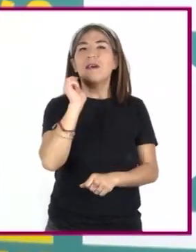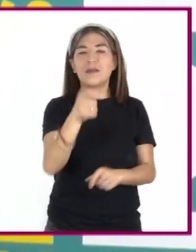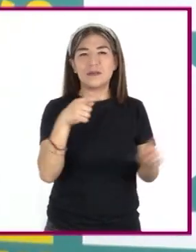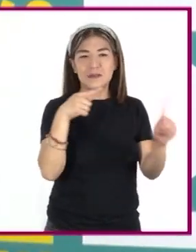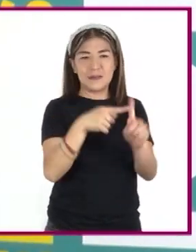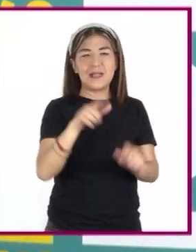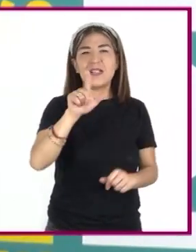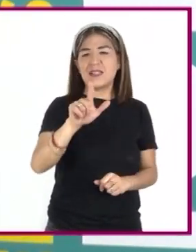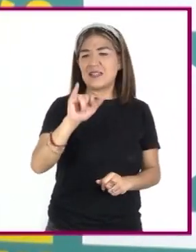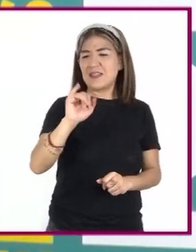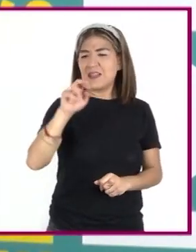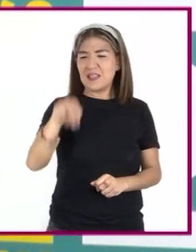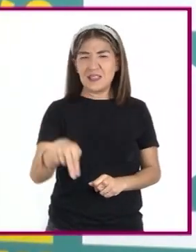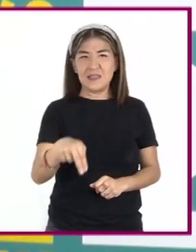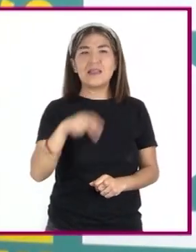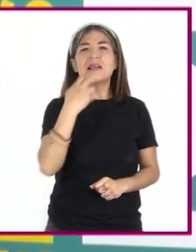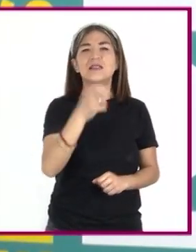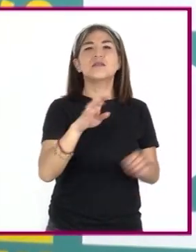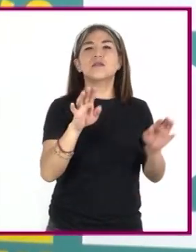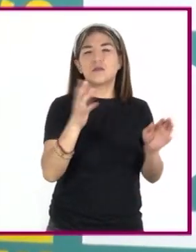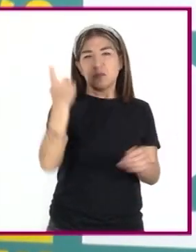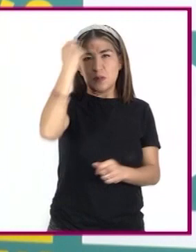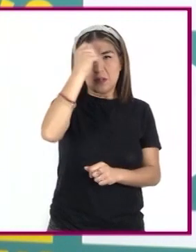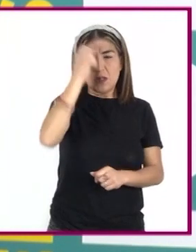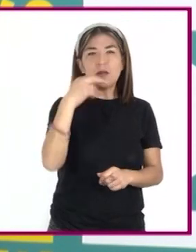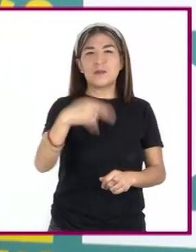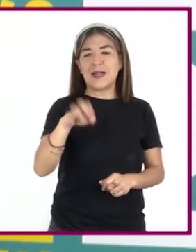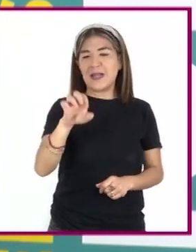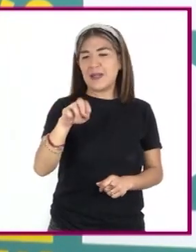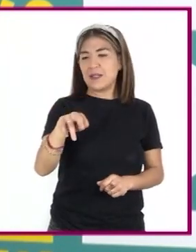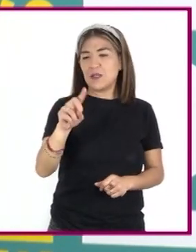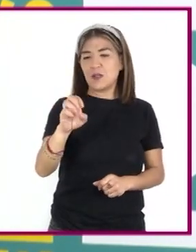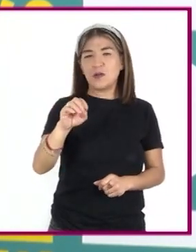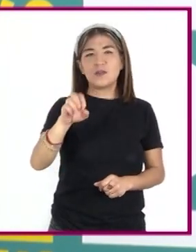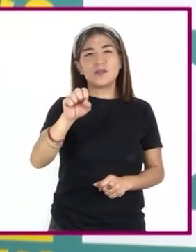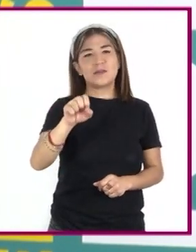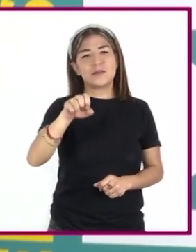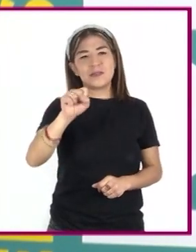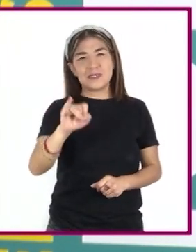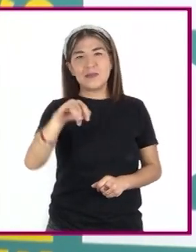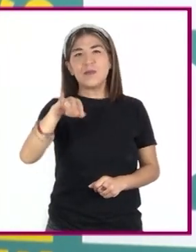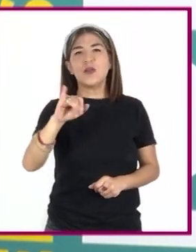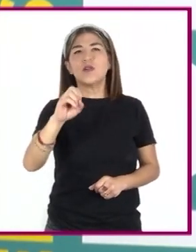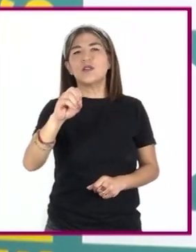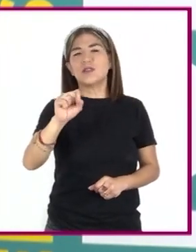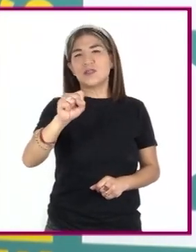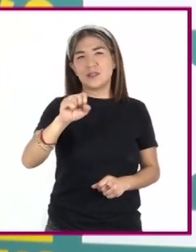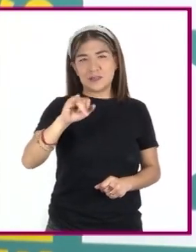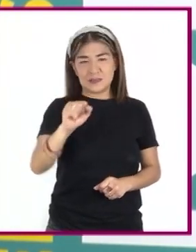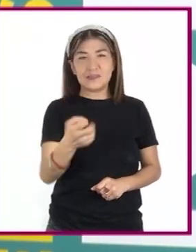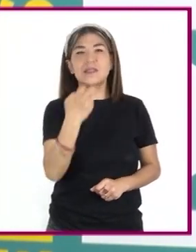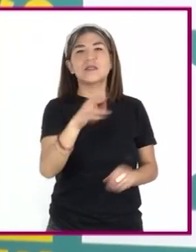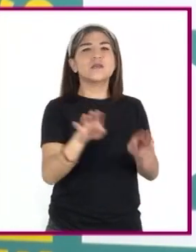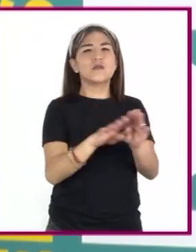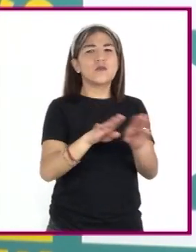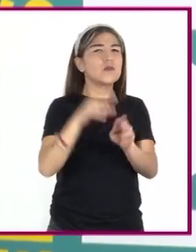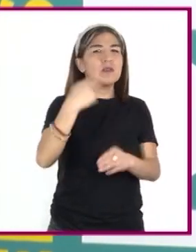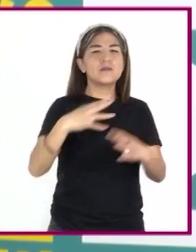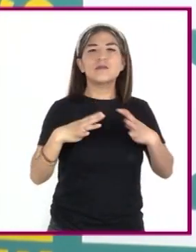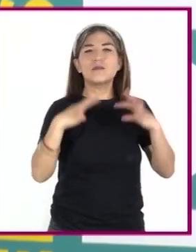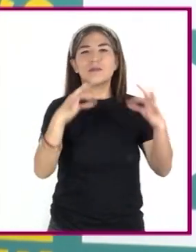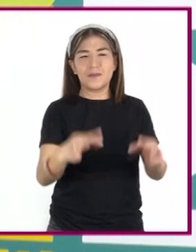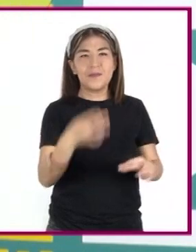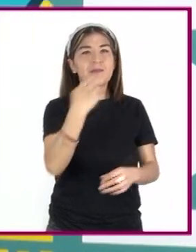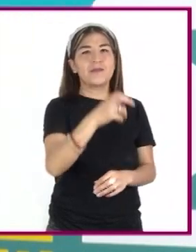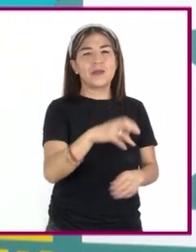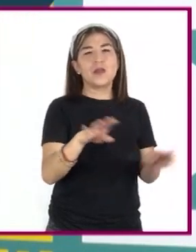Lynn Margulis, con su teoría de la endosimbiosis, en donde propone que los organismos procariotas originan a las